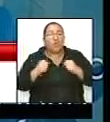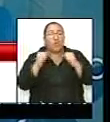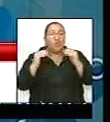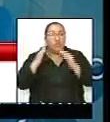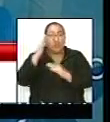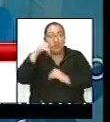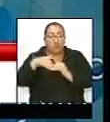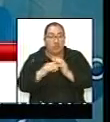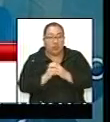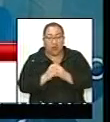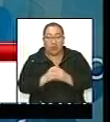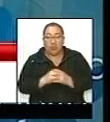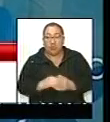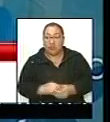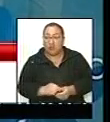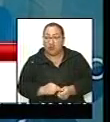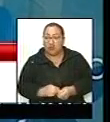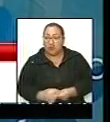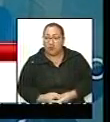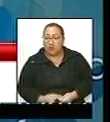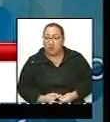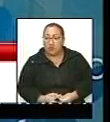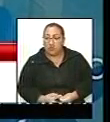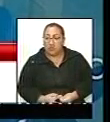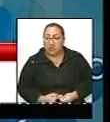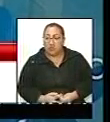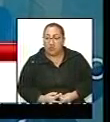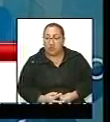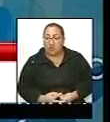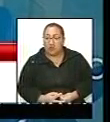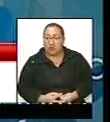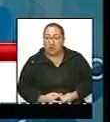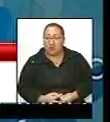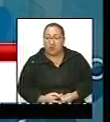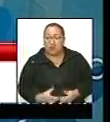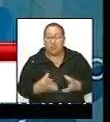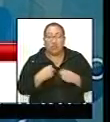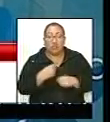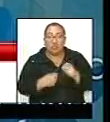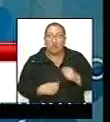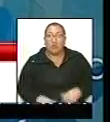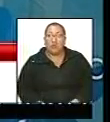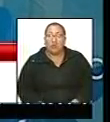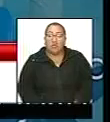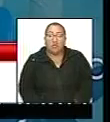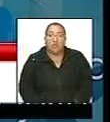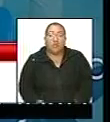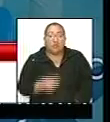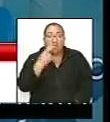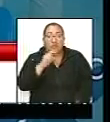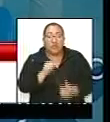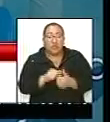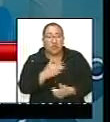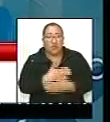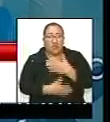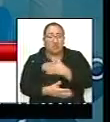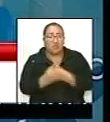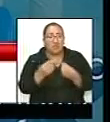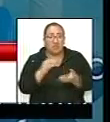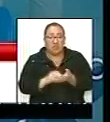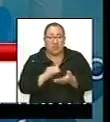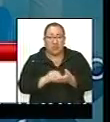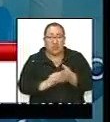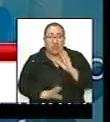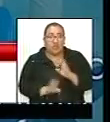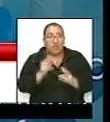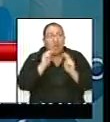subibaja, rondelas, esto, tenían que ser adaptados para las personas, para los niños con discapacidad, que muchas veces